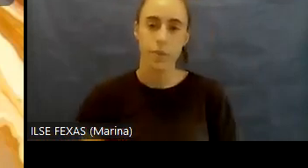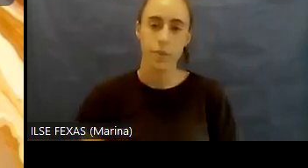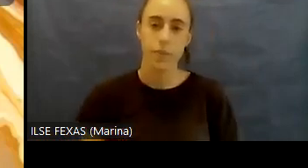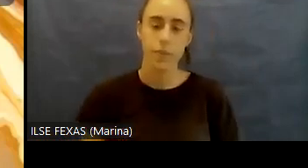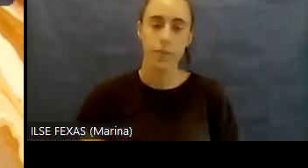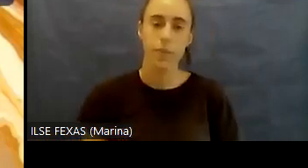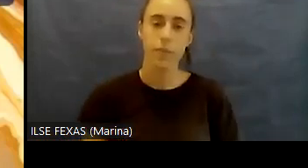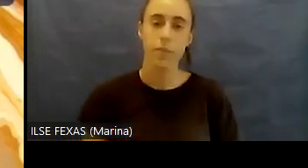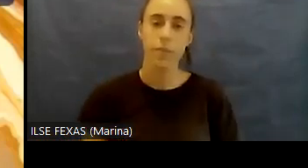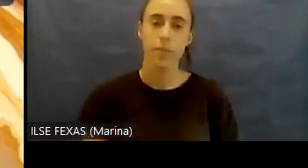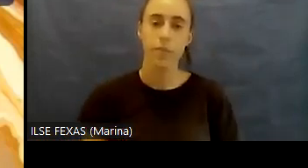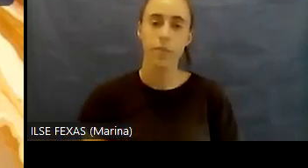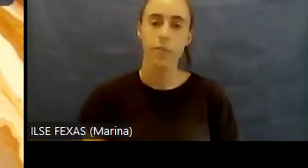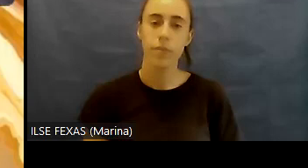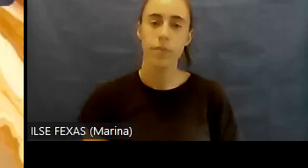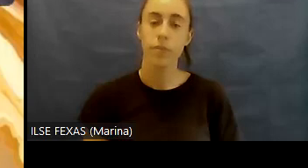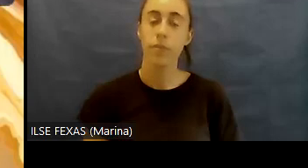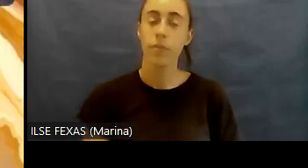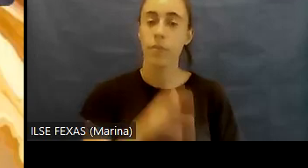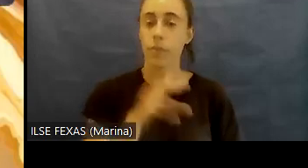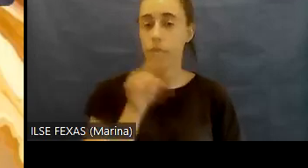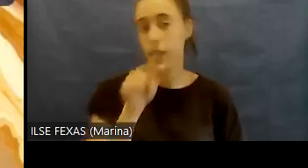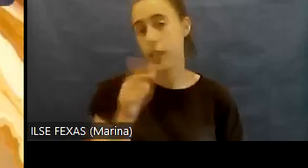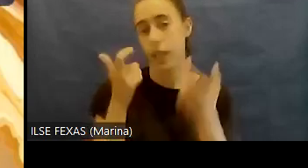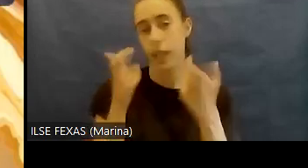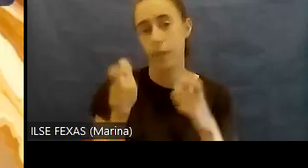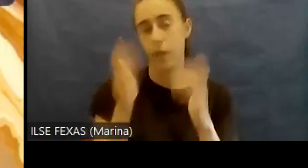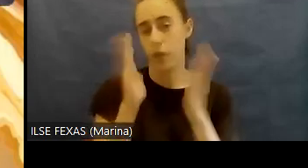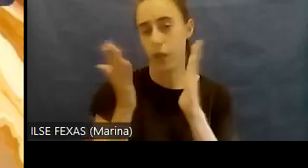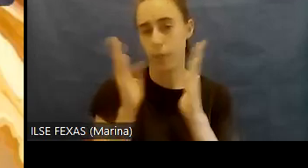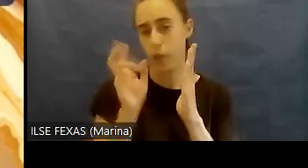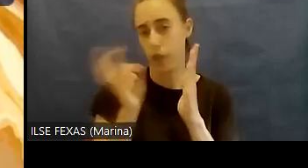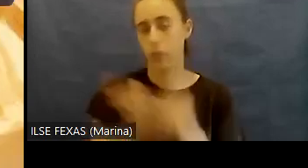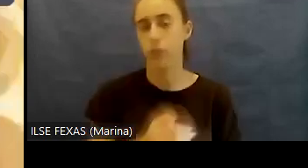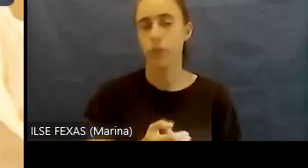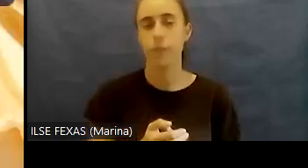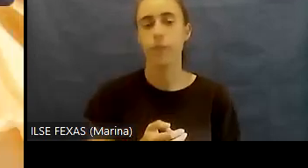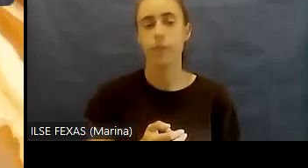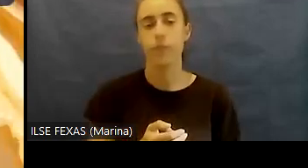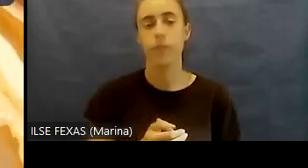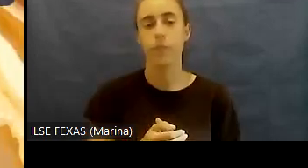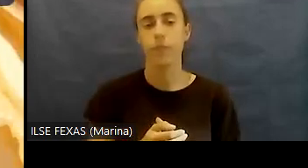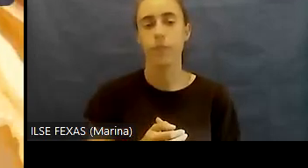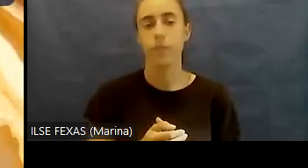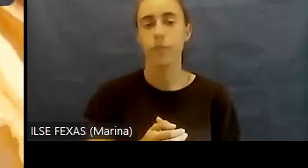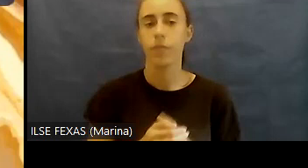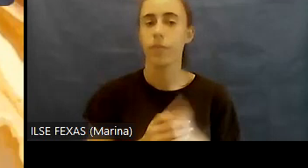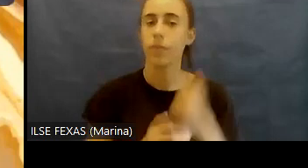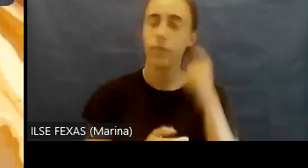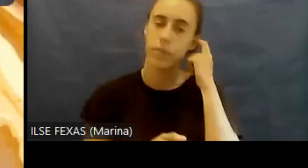concentrado posible. Es otro nicho terapéutico, igual que comentábamos antes con el caso del Helicobacter